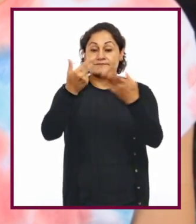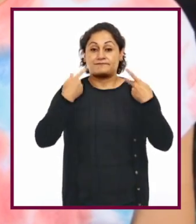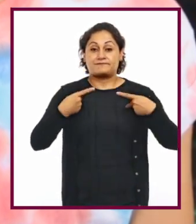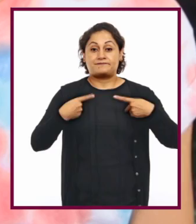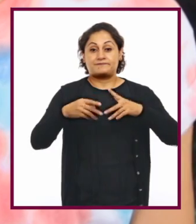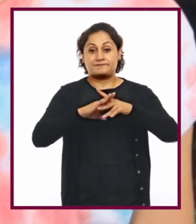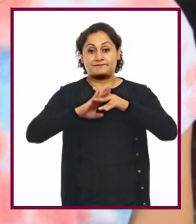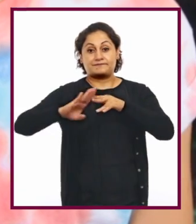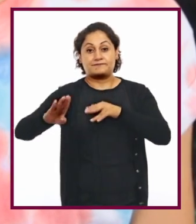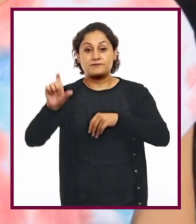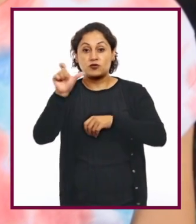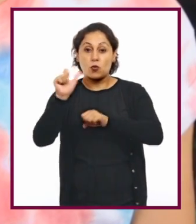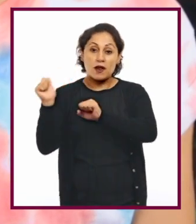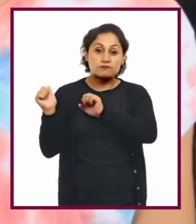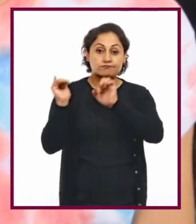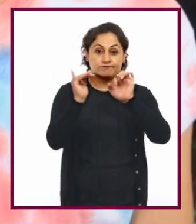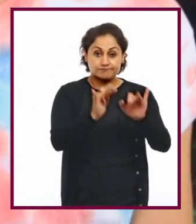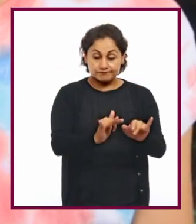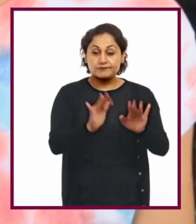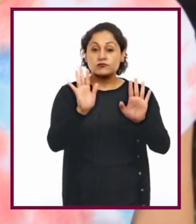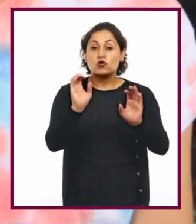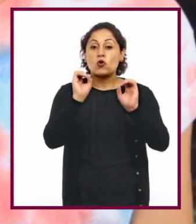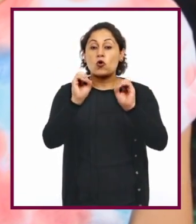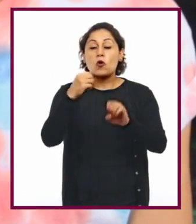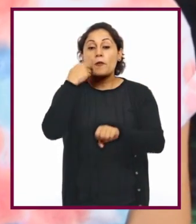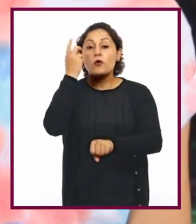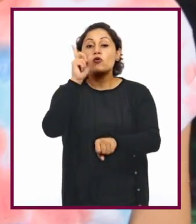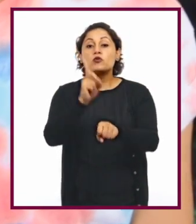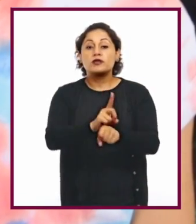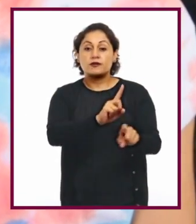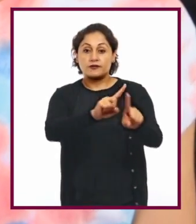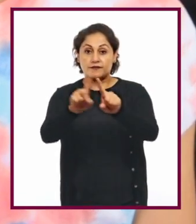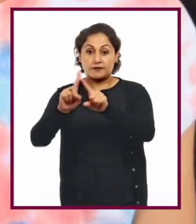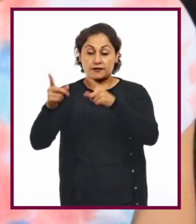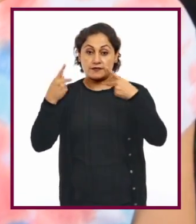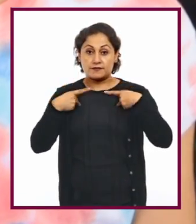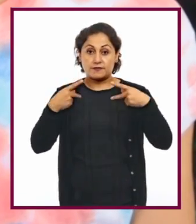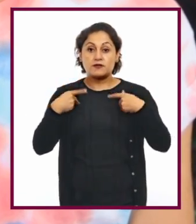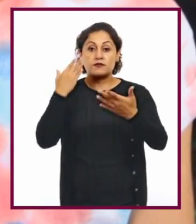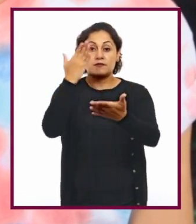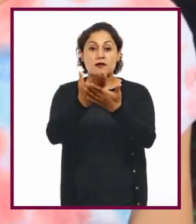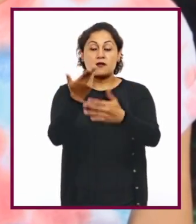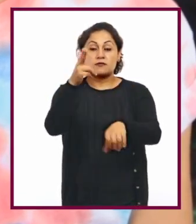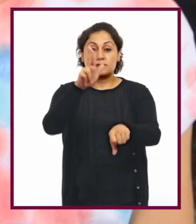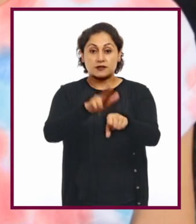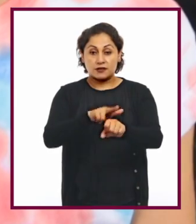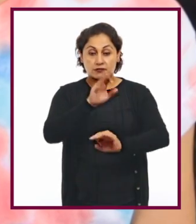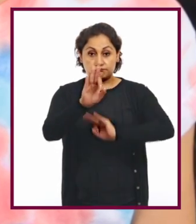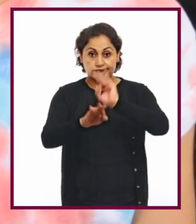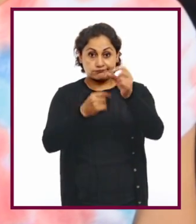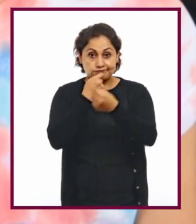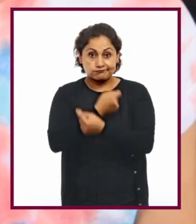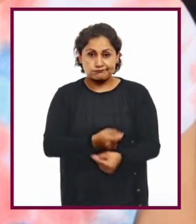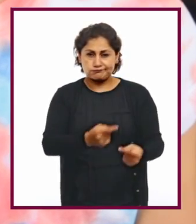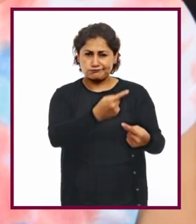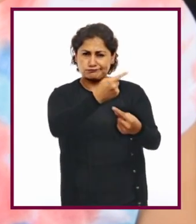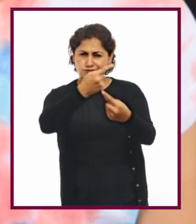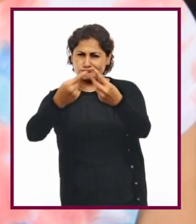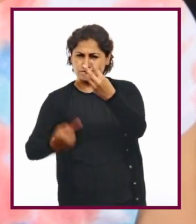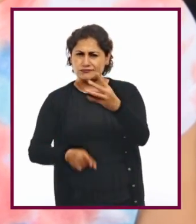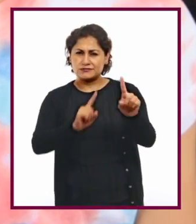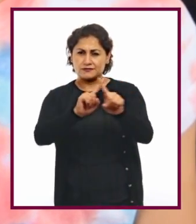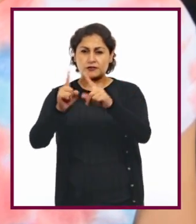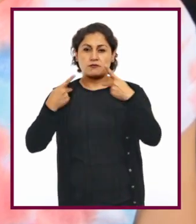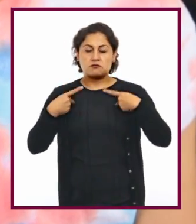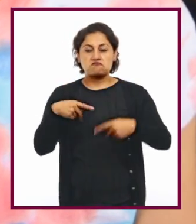los migrantes en su paso por la frontera o los voluntarios que van a los hospitales a alegrar a los niños enfermos. Hay un